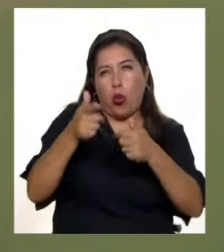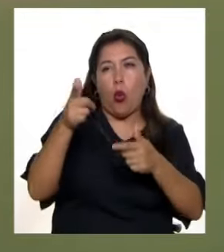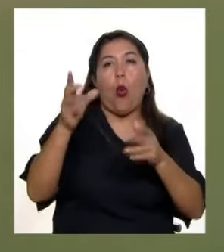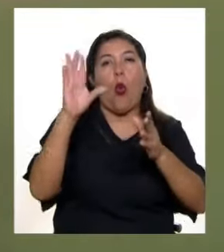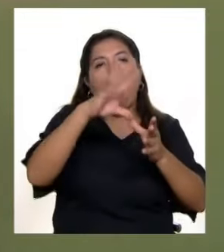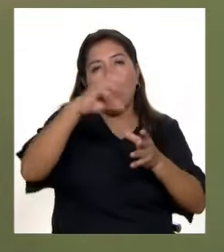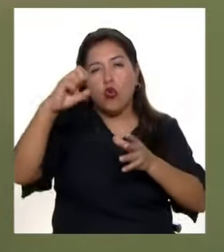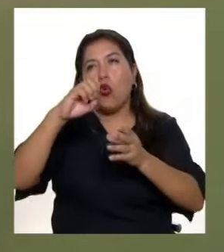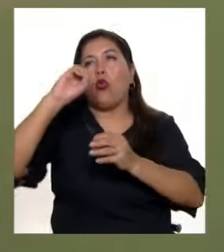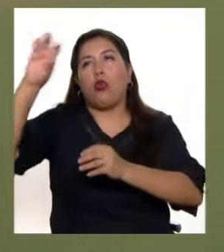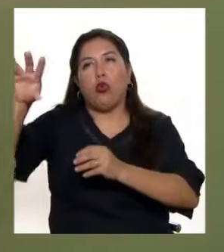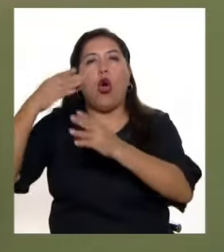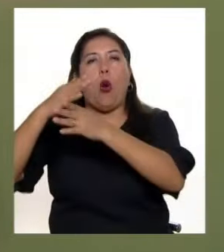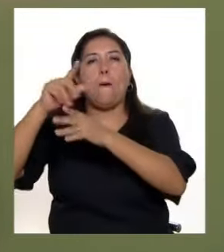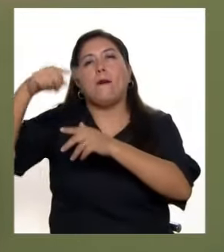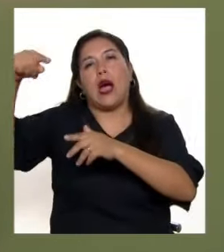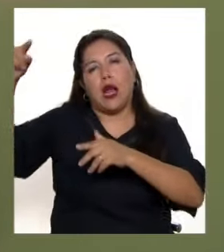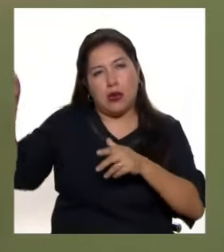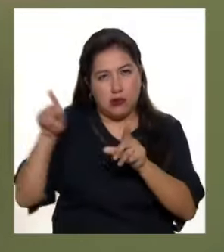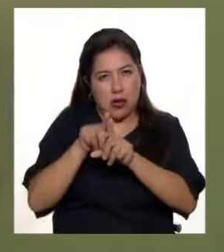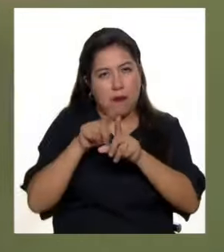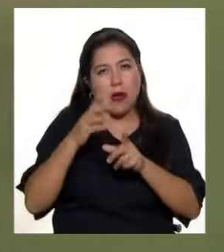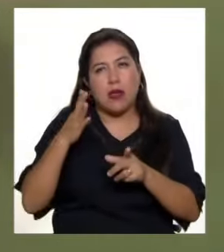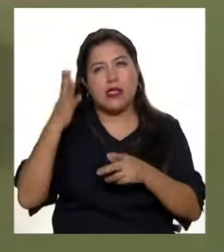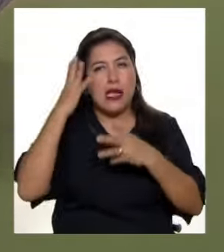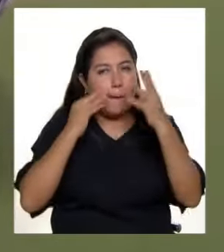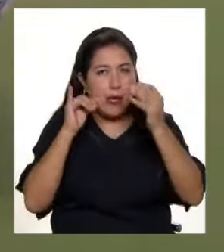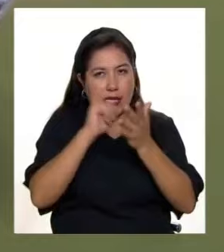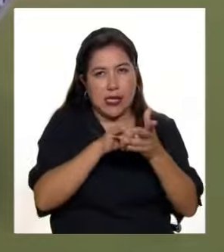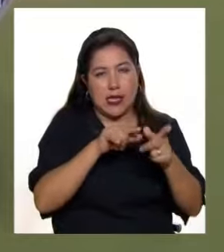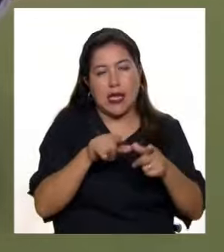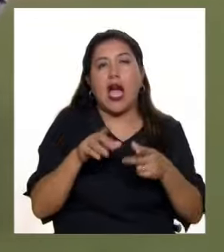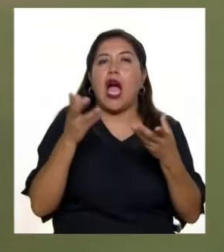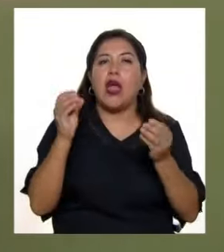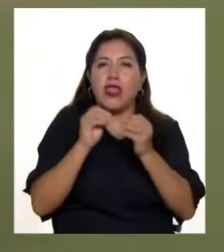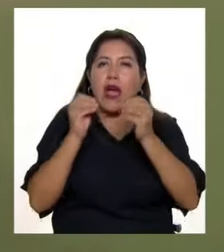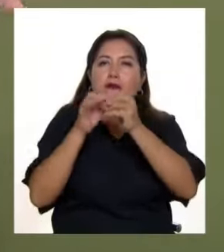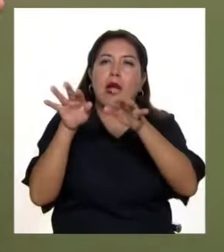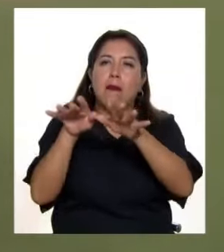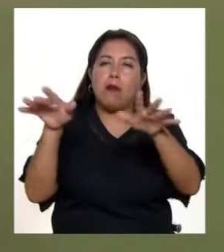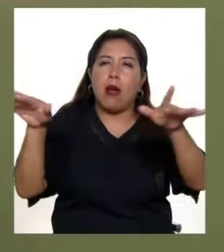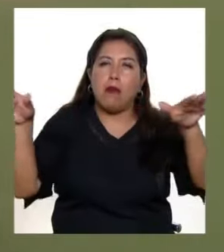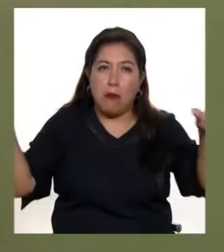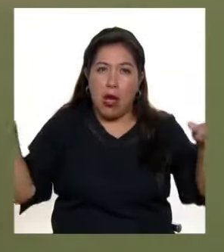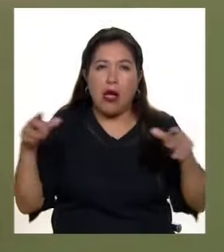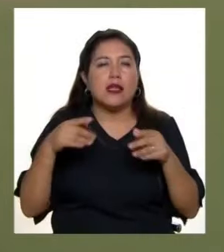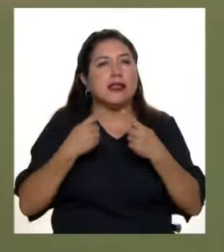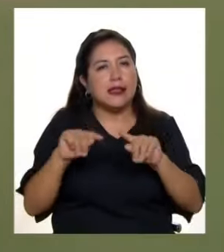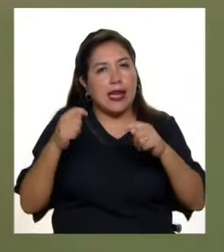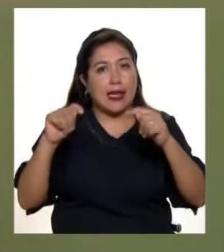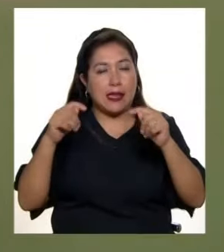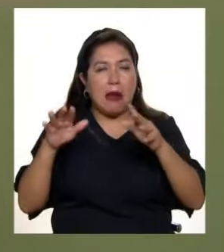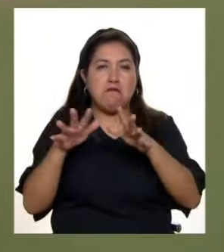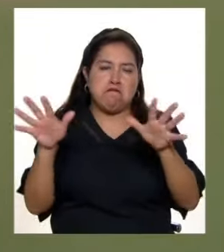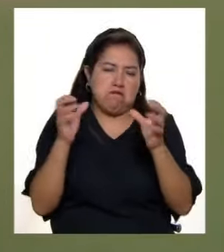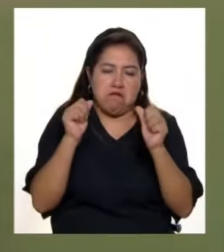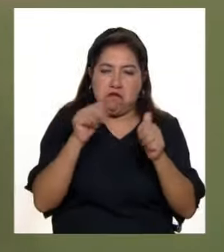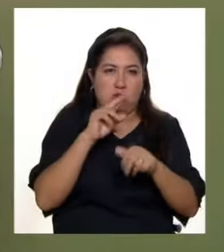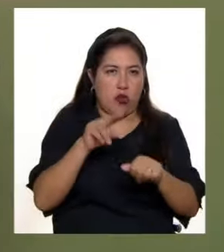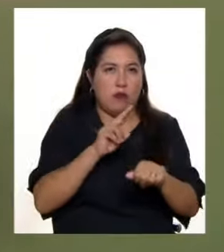experiencia. Uh-huh. O sea, todas aquellas cosas que nosotros podamos hacer para amplificar a quien lleguemos son bienvenidas, ¿no? Y para el 14 en